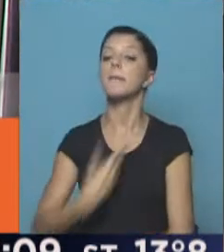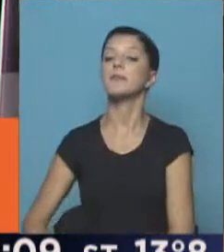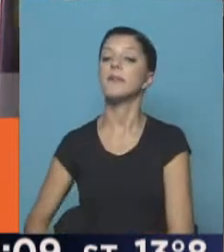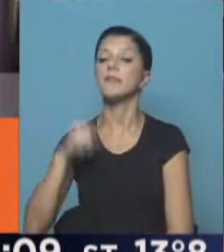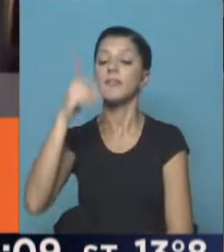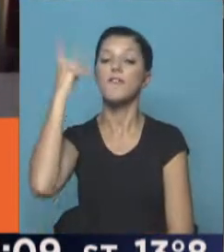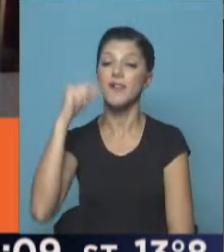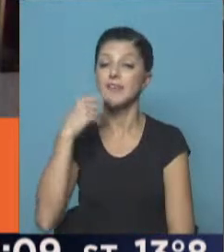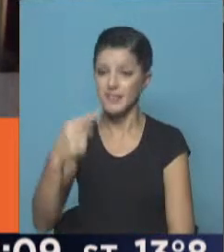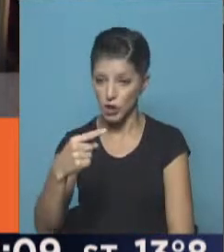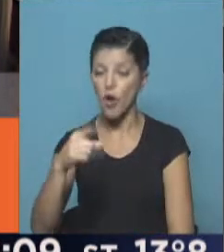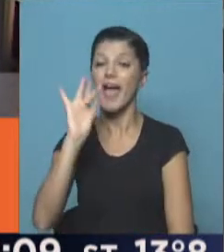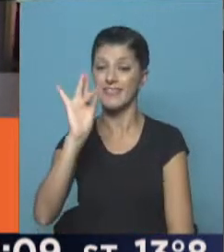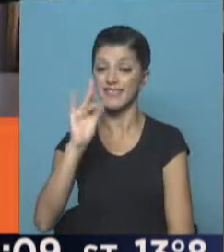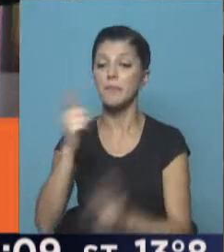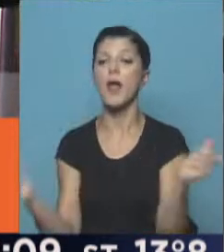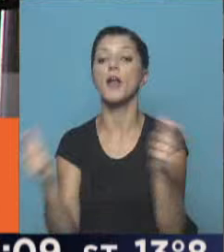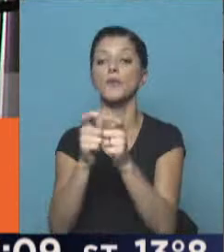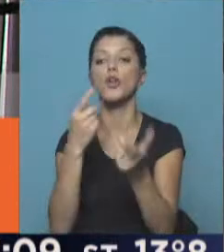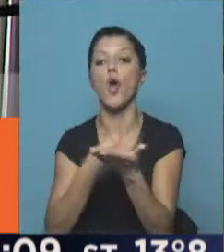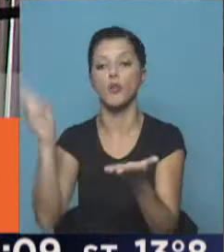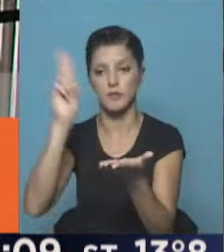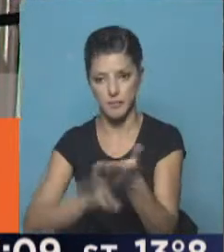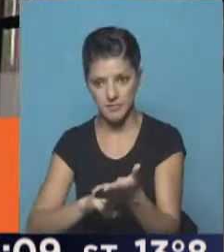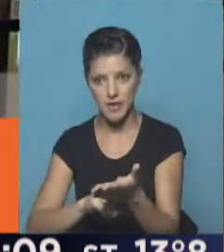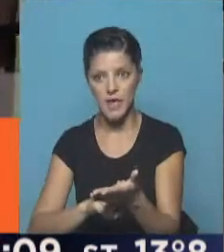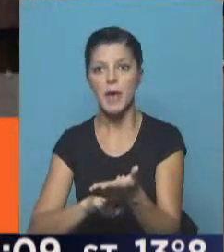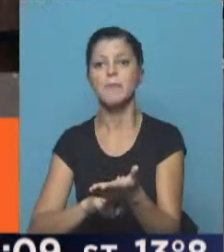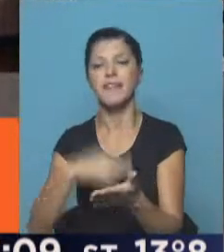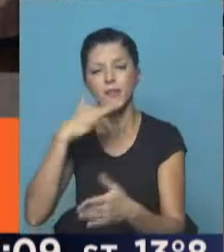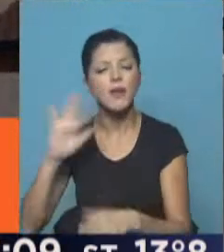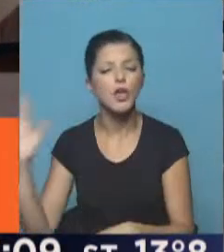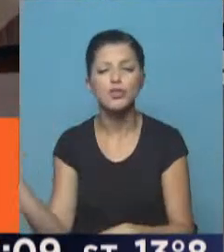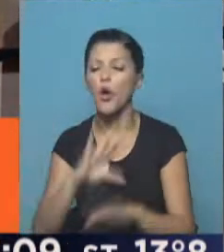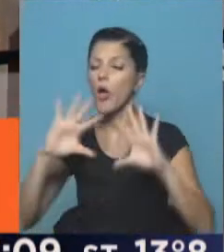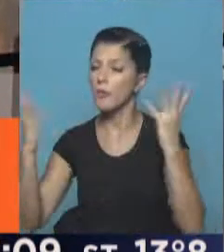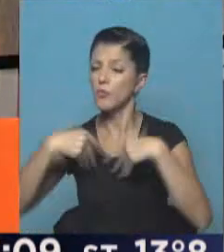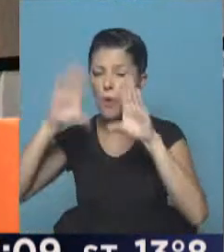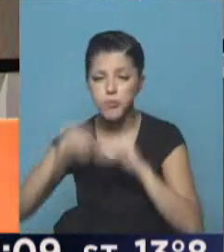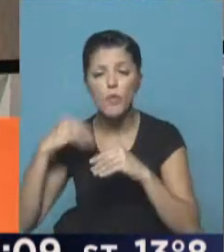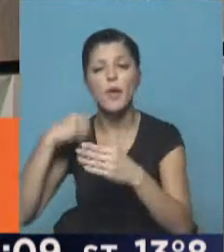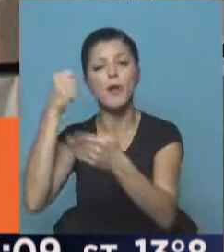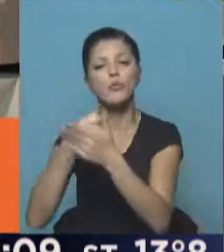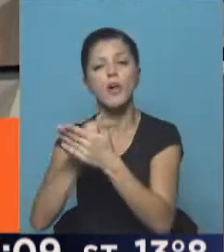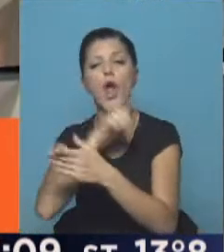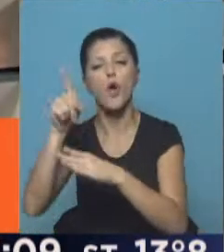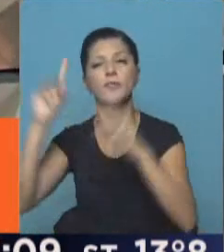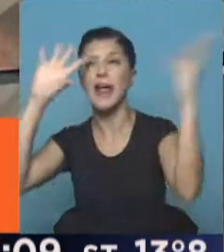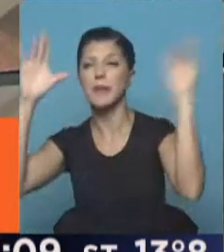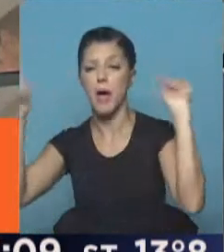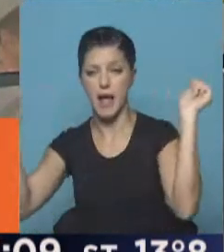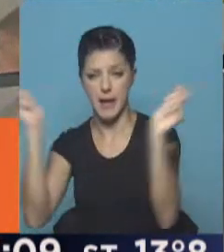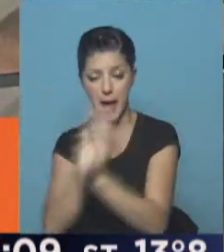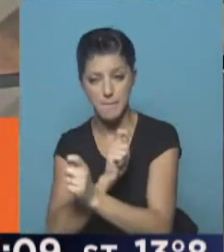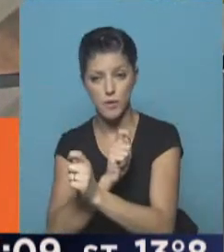para reforzar la idea de que el mundo tiene que luchar contra el cambio climático. ¿Ese Estados Unidos, vos creés que verdaderamente es